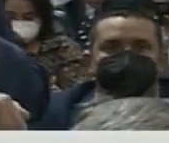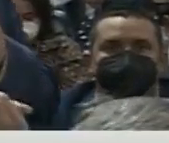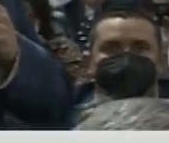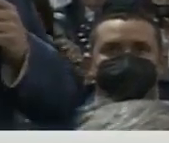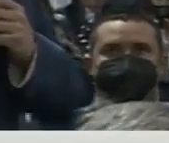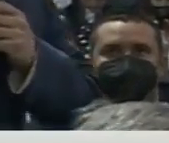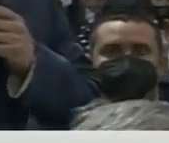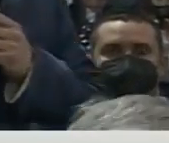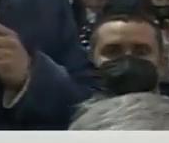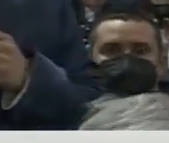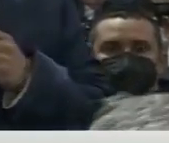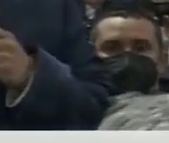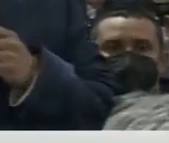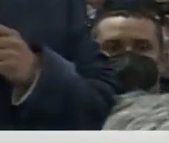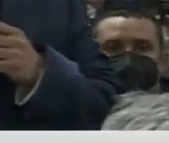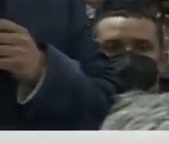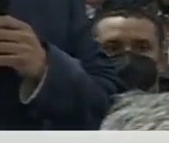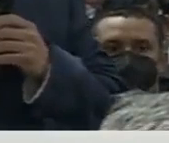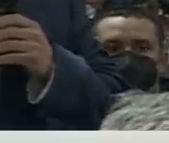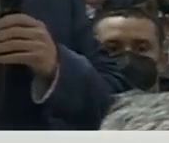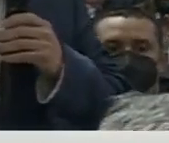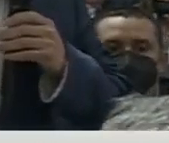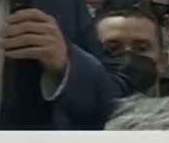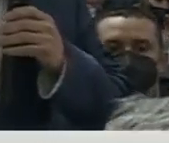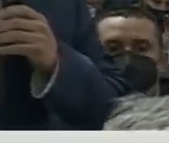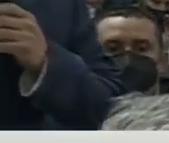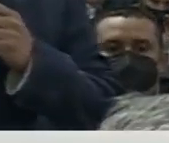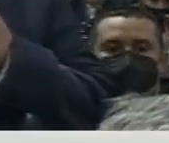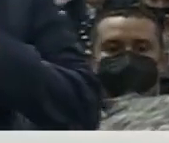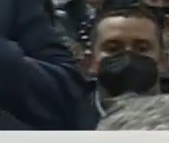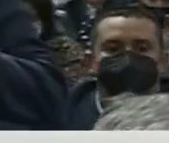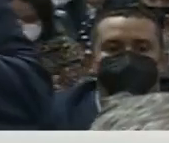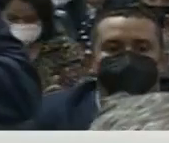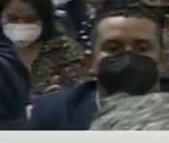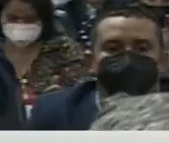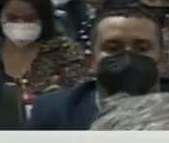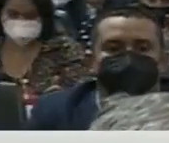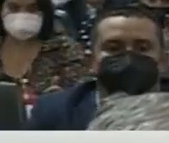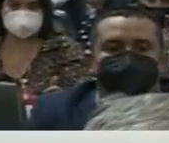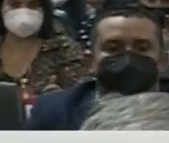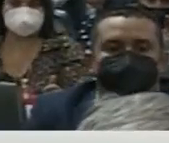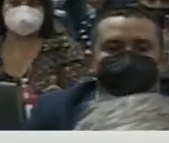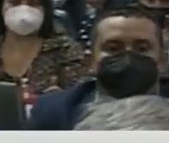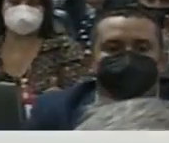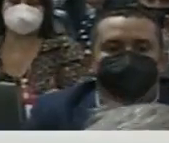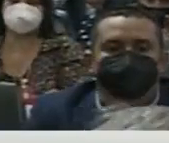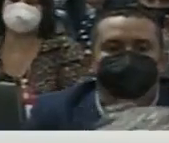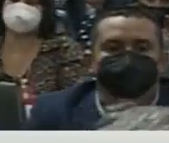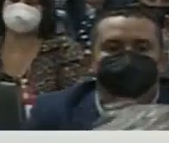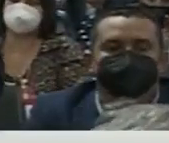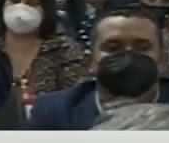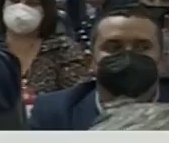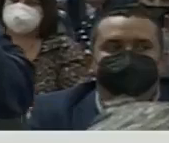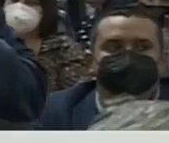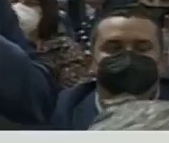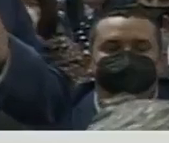ciudadano, especialmente un colega parlamentario. Desde Primero Venezuela y, por supuesto, desde la Alianza